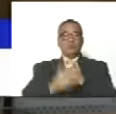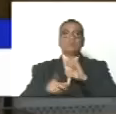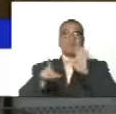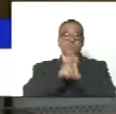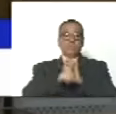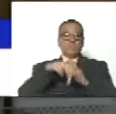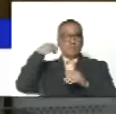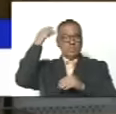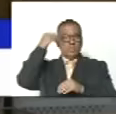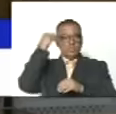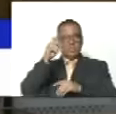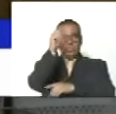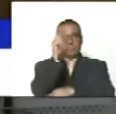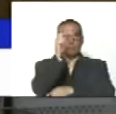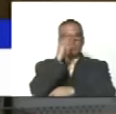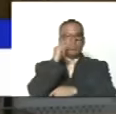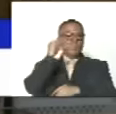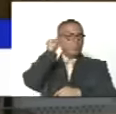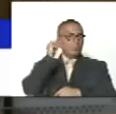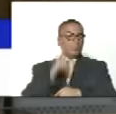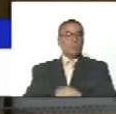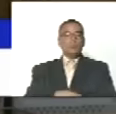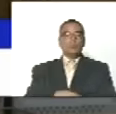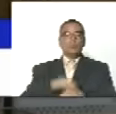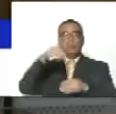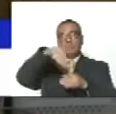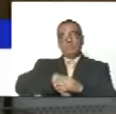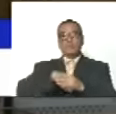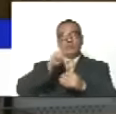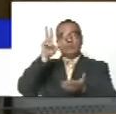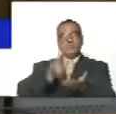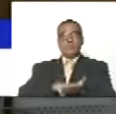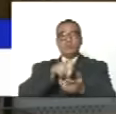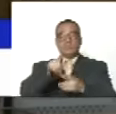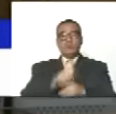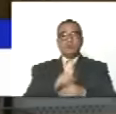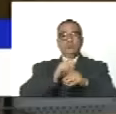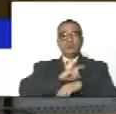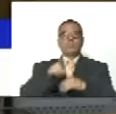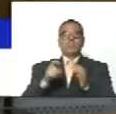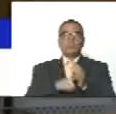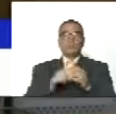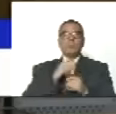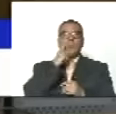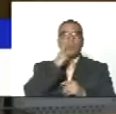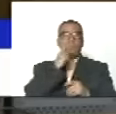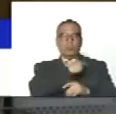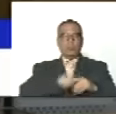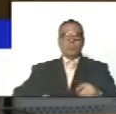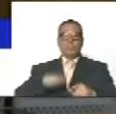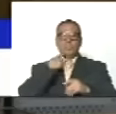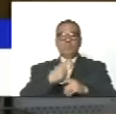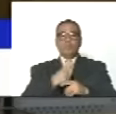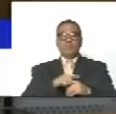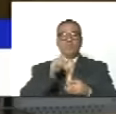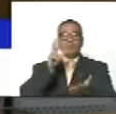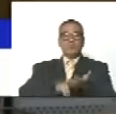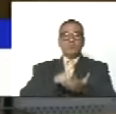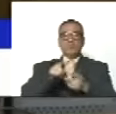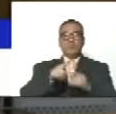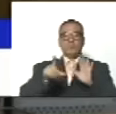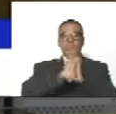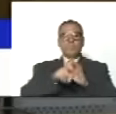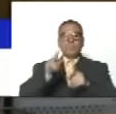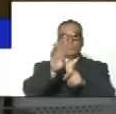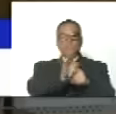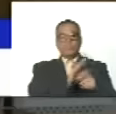para la consideración de las diputadas y de los diputados. Sometido a votación, resultó aprobado por unanimidad. El presidente declaró sancionada la ley